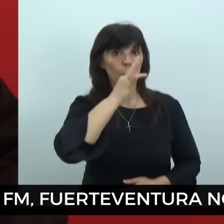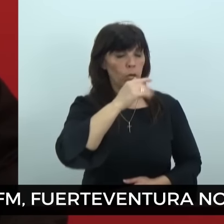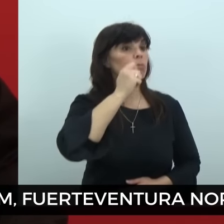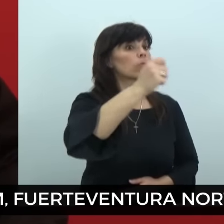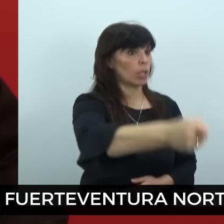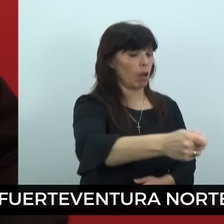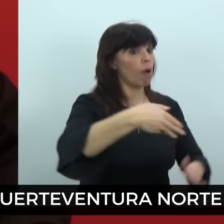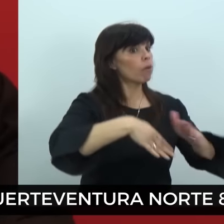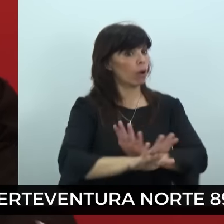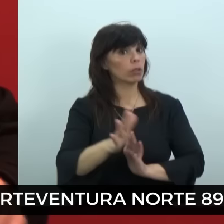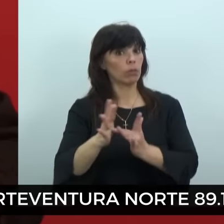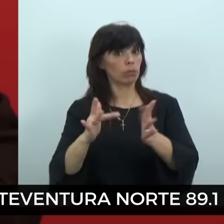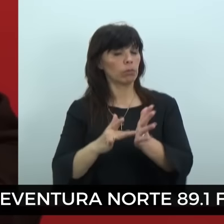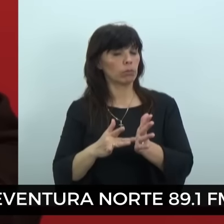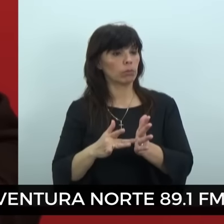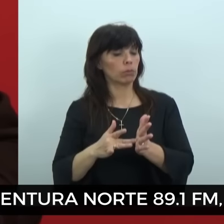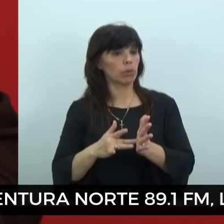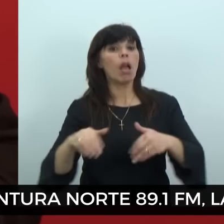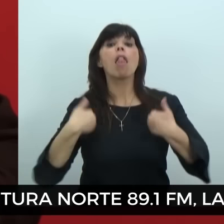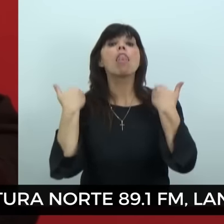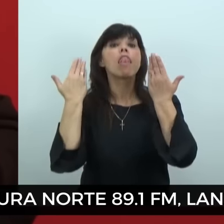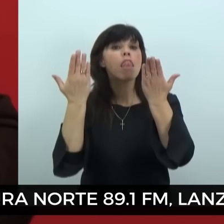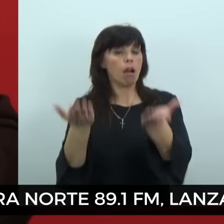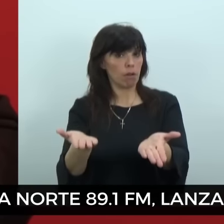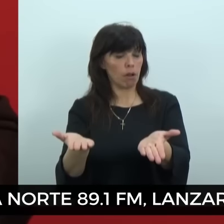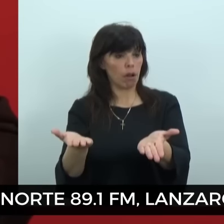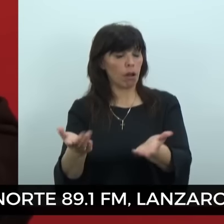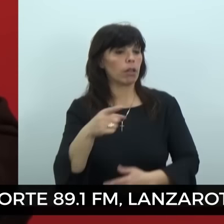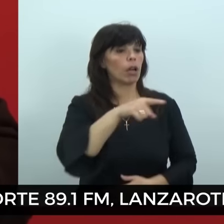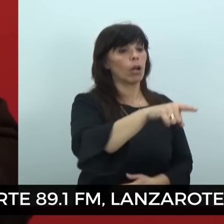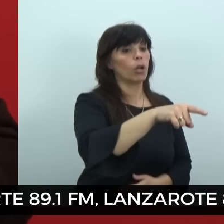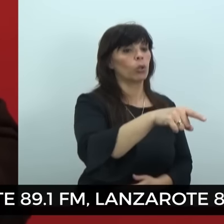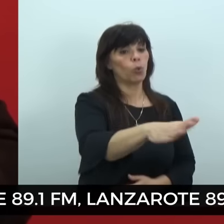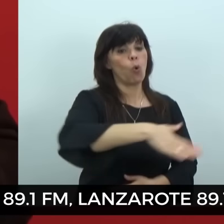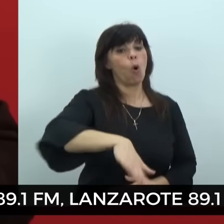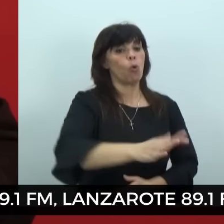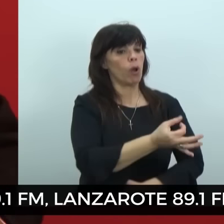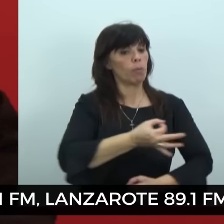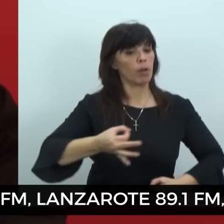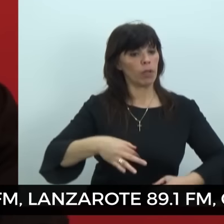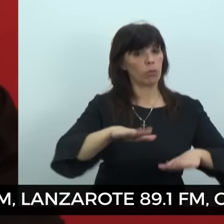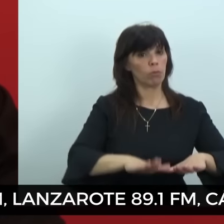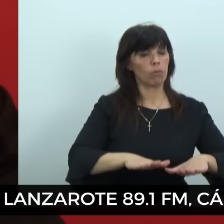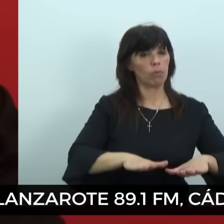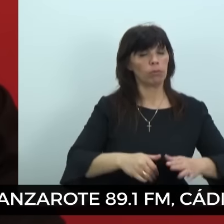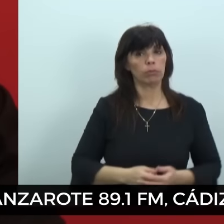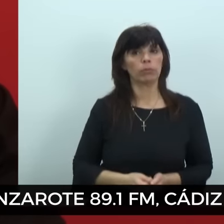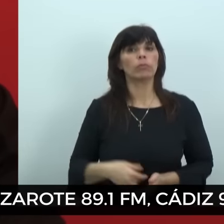Jesucristo. Y en esa gracia, tú tienes que estar en el lugar correcto. Déjame explicártelo.